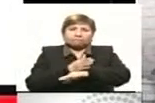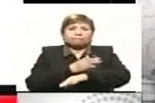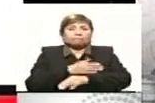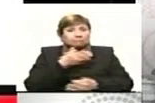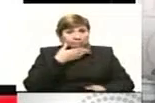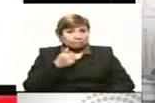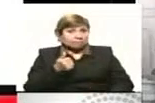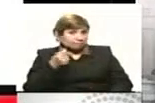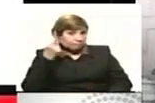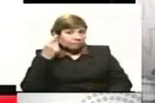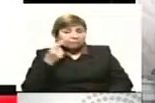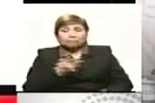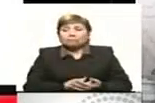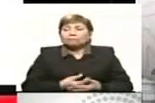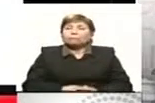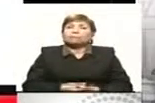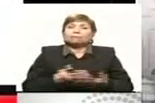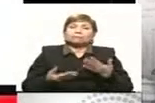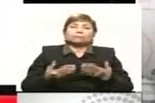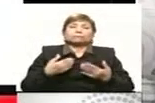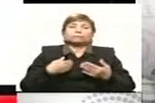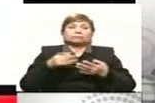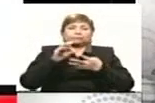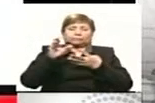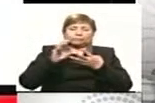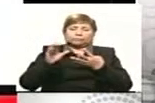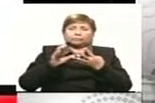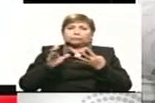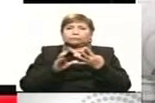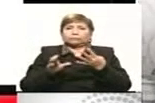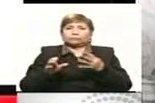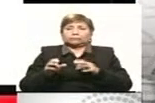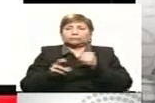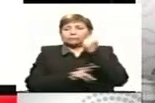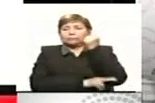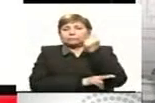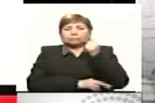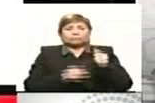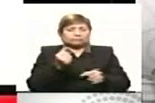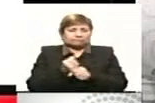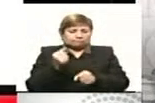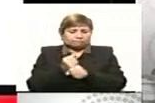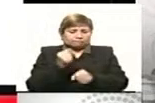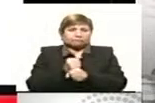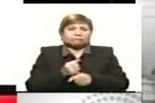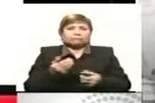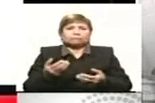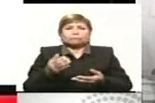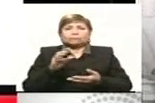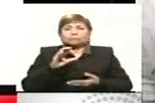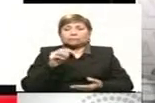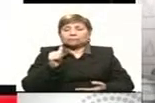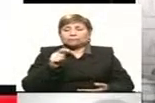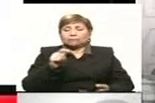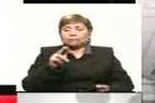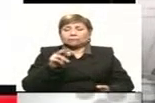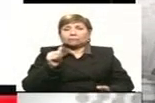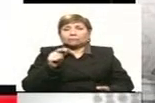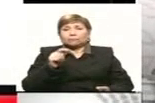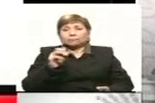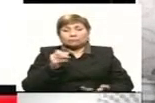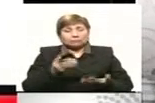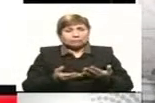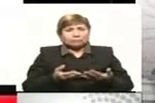¿no? Un tema crítico aquí, en realidad, a nivel nacional que tenemos que trabajar bastante es el tema del catastro, ¿no?